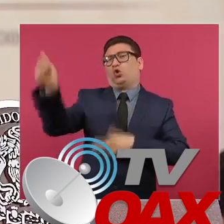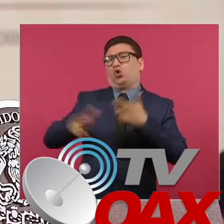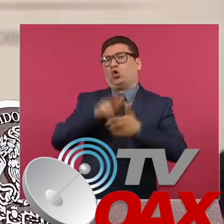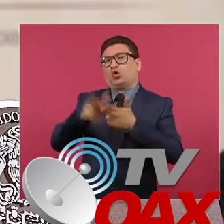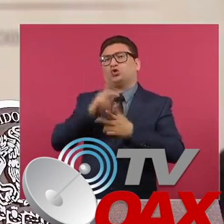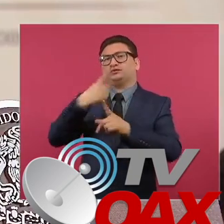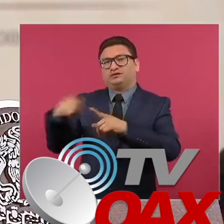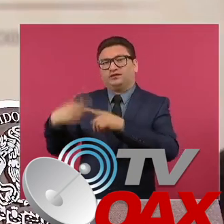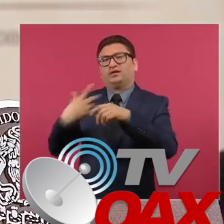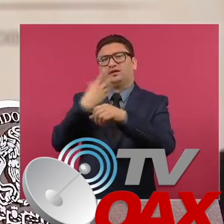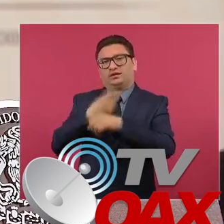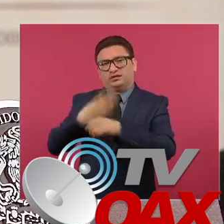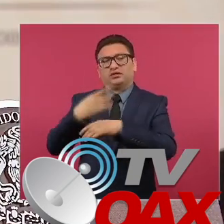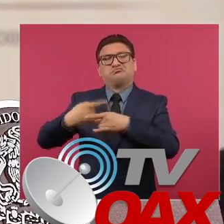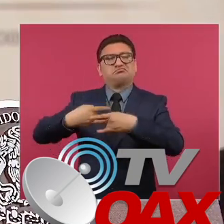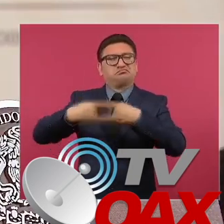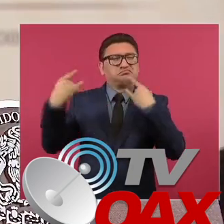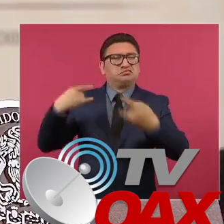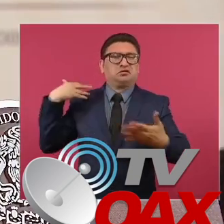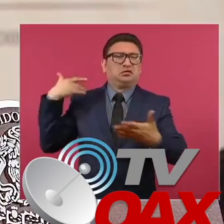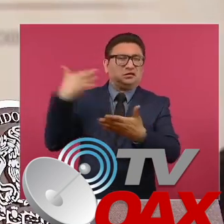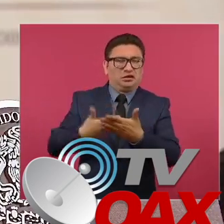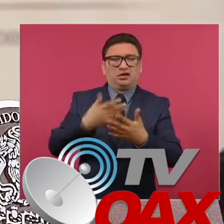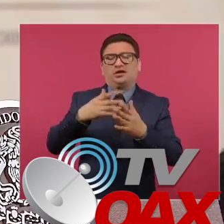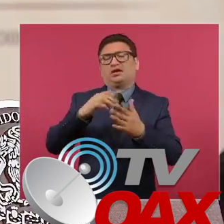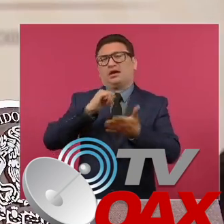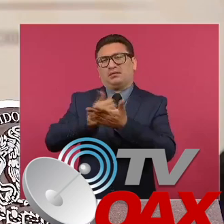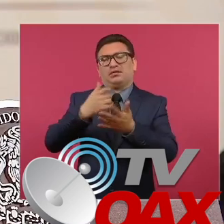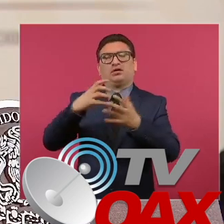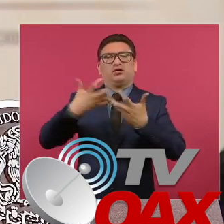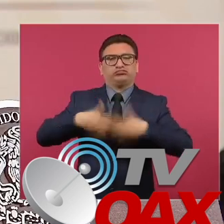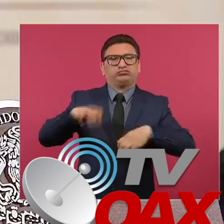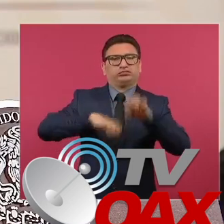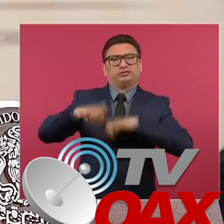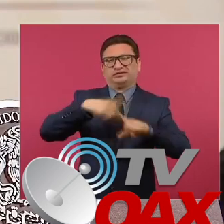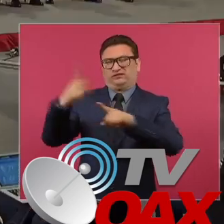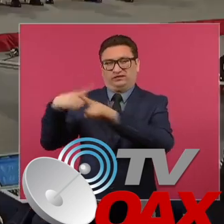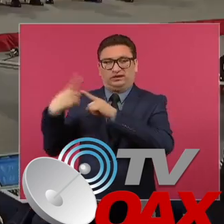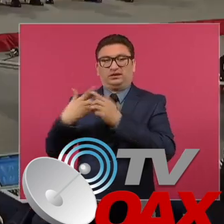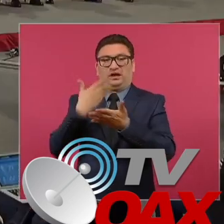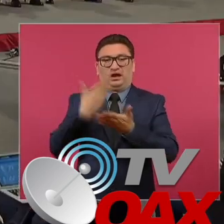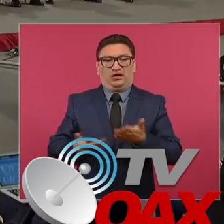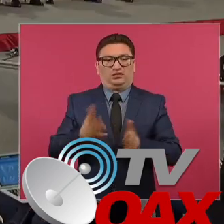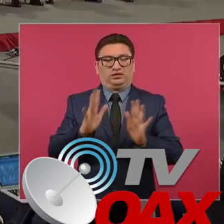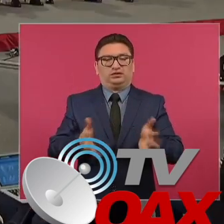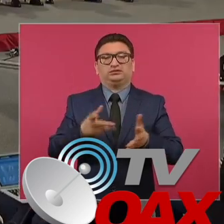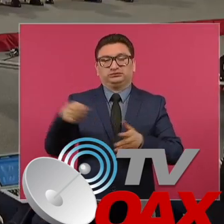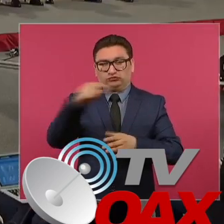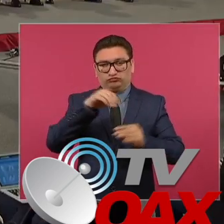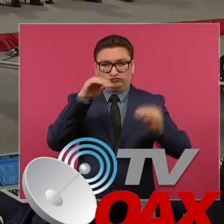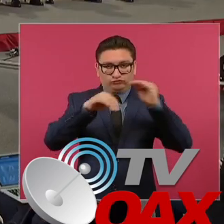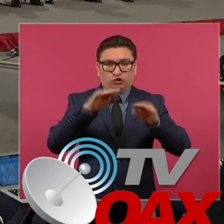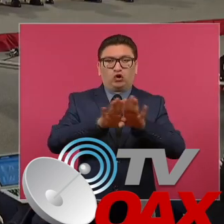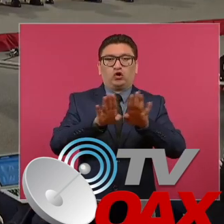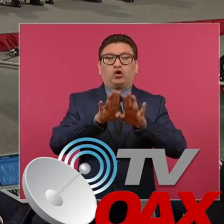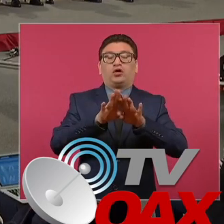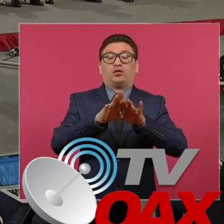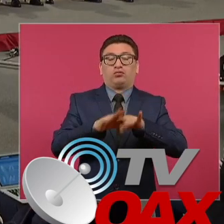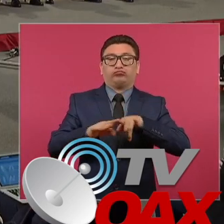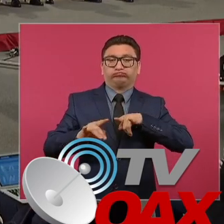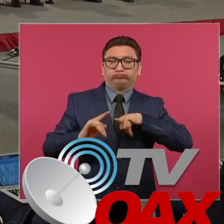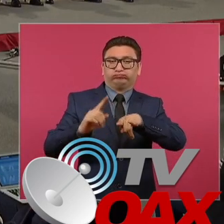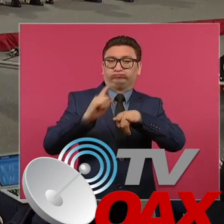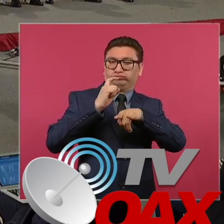han construido a través de la historia en Alstom y en otras compañías, pero que hoy en día están logrando que esta cadena de energía